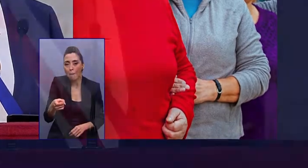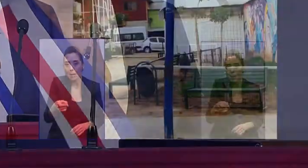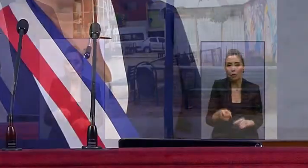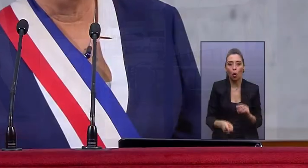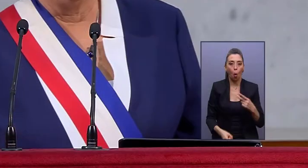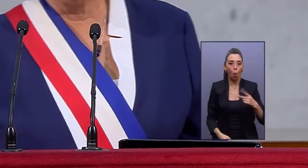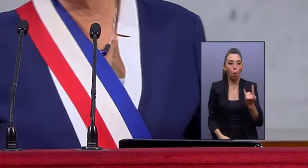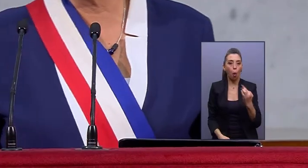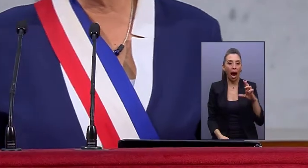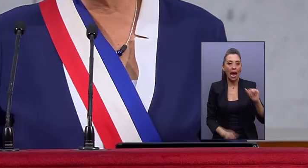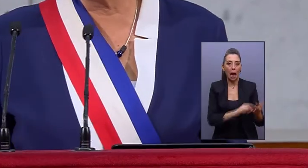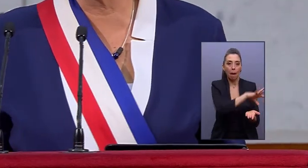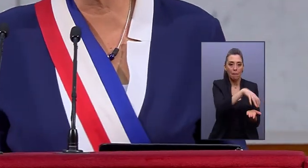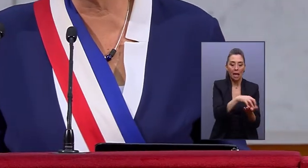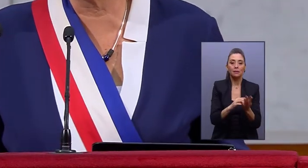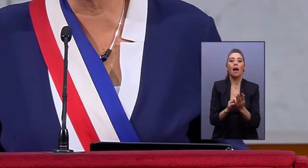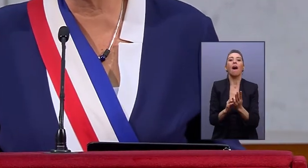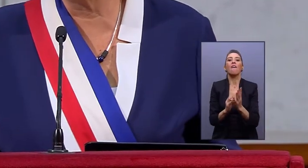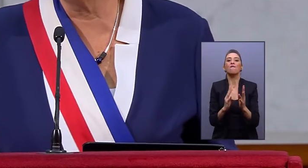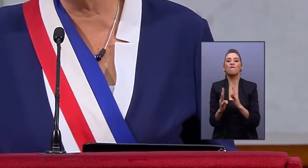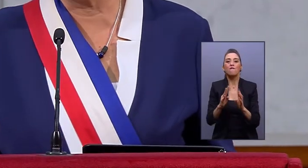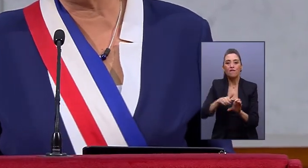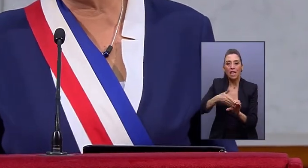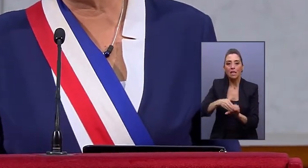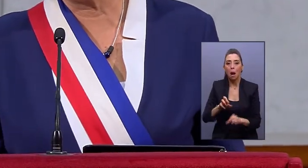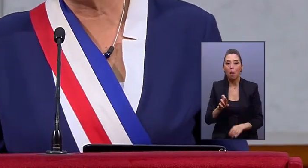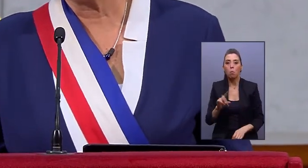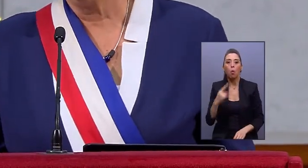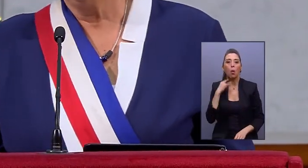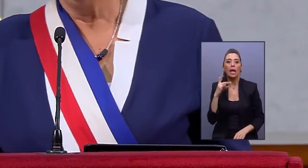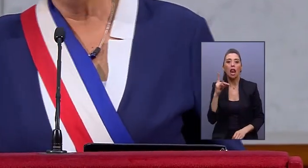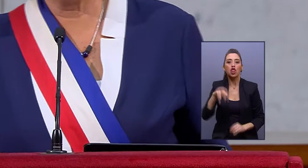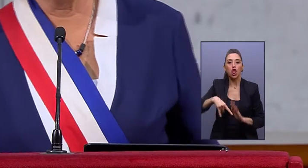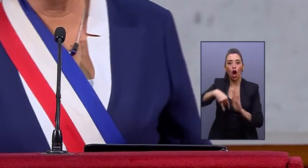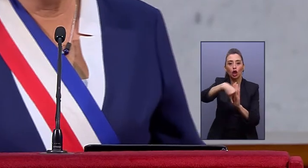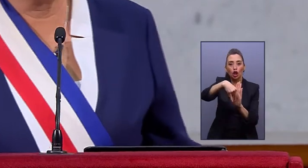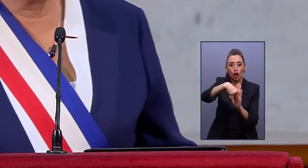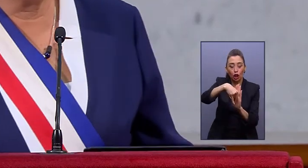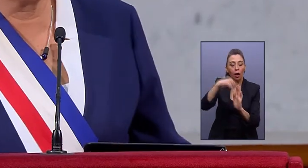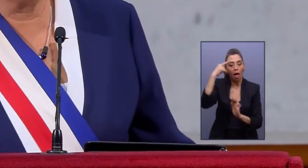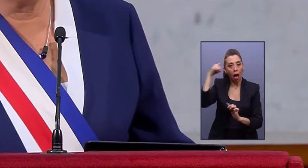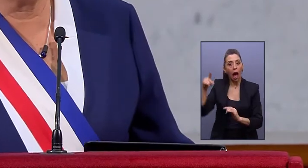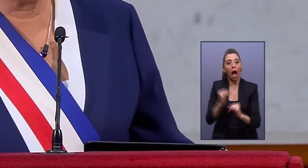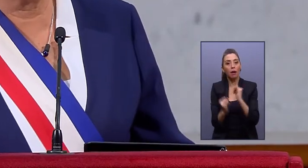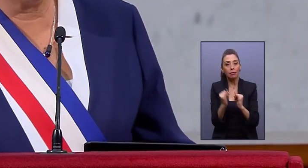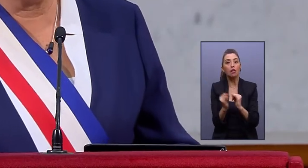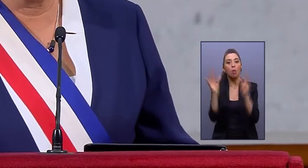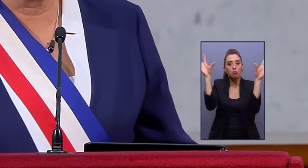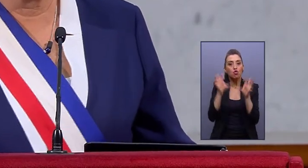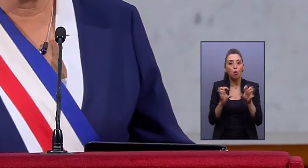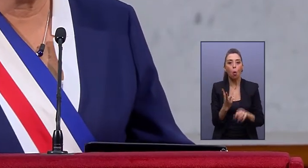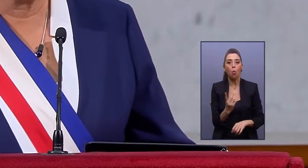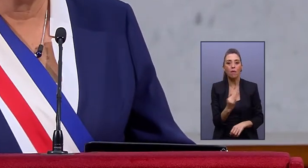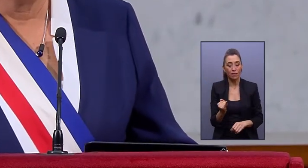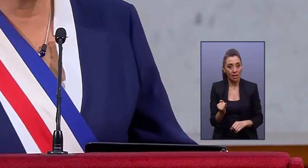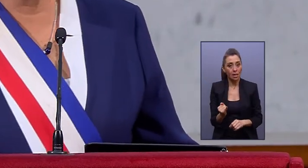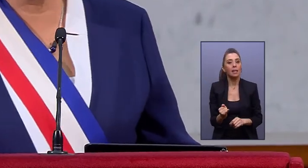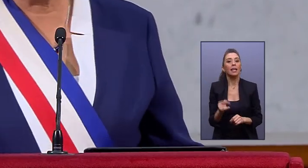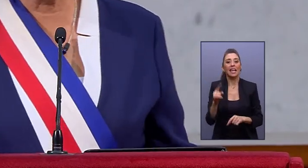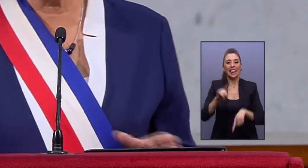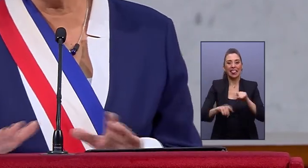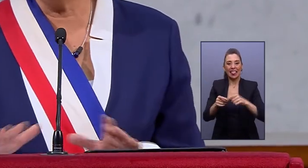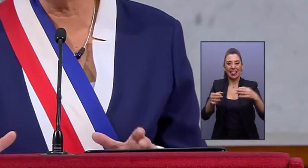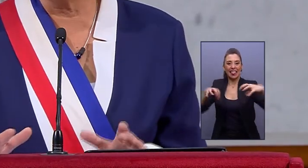de Guara o en la feria artesanal de Puquéldón, por ejemplo. Pero la inclusión territorial